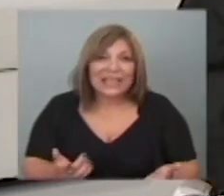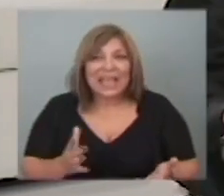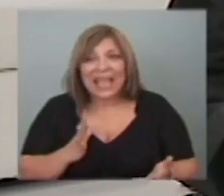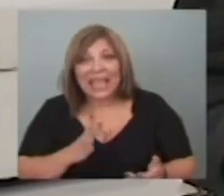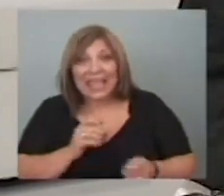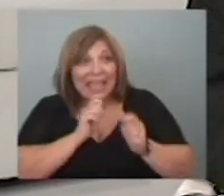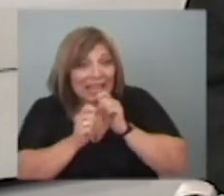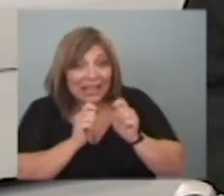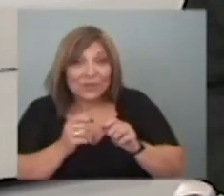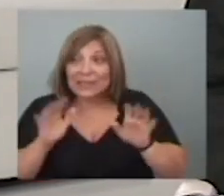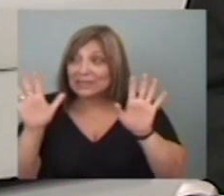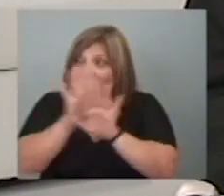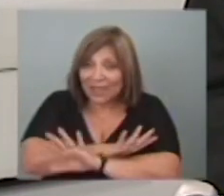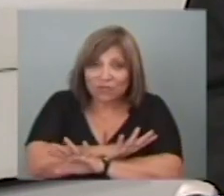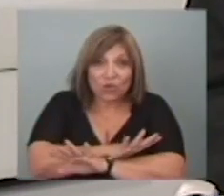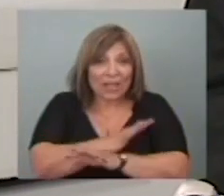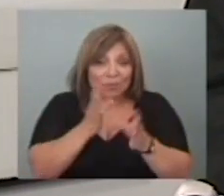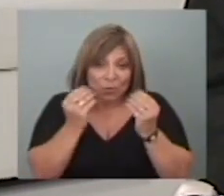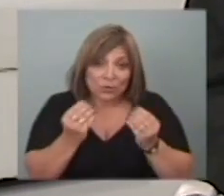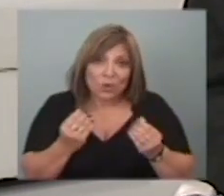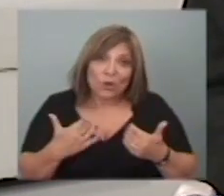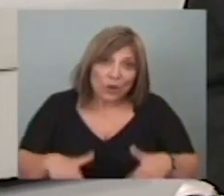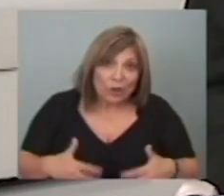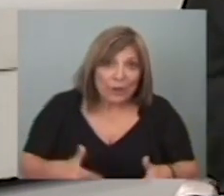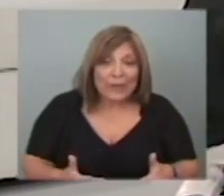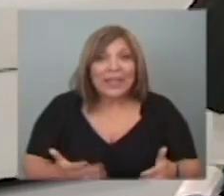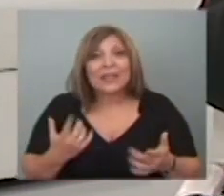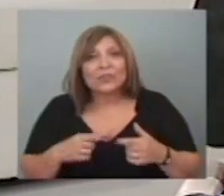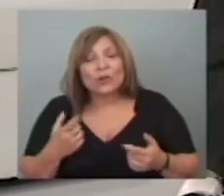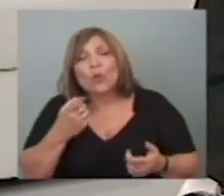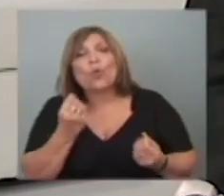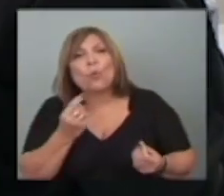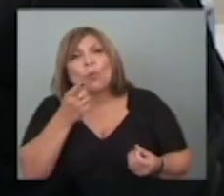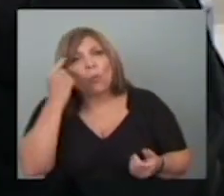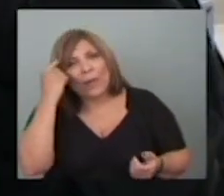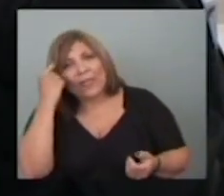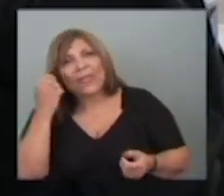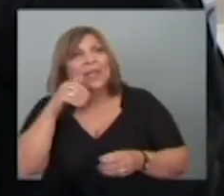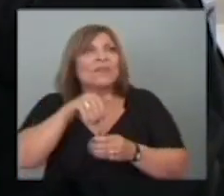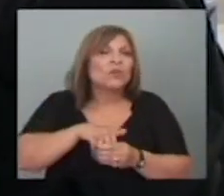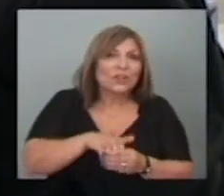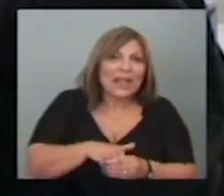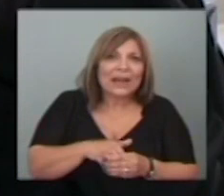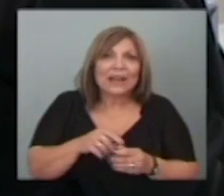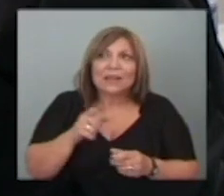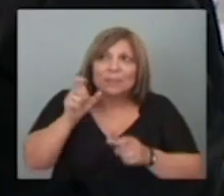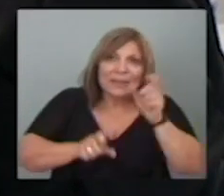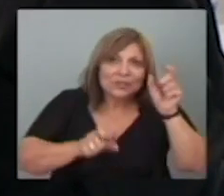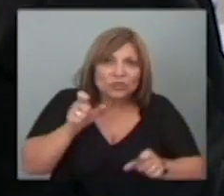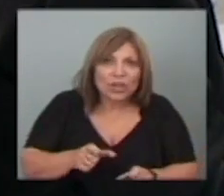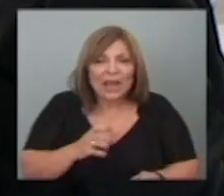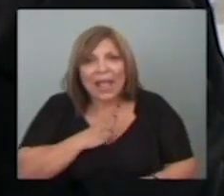las encuestas se equivocan y bastante, bastante fuerte, ¿cómo uno puede plantearse qué es lo que vote la persona que está, no